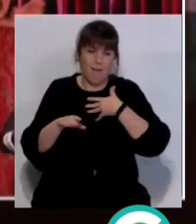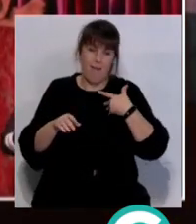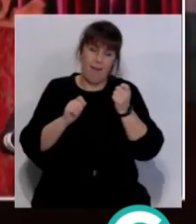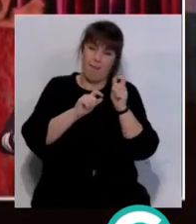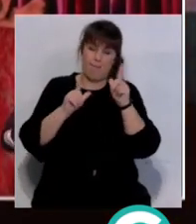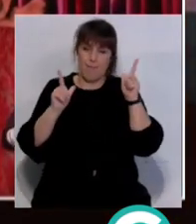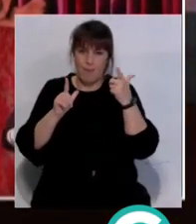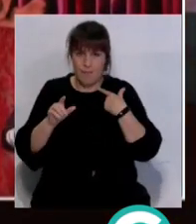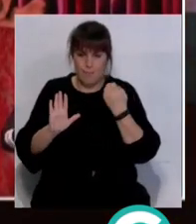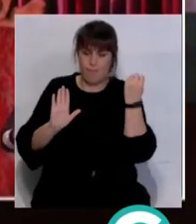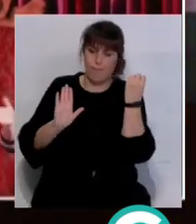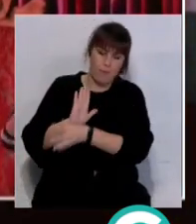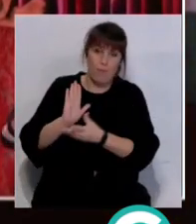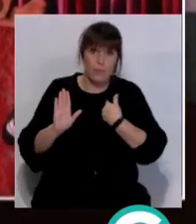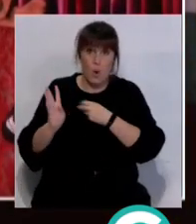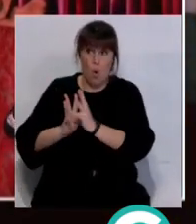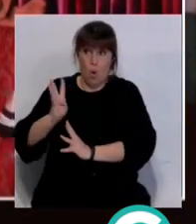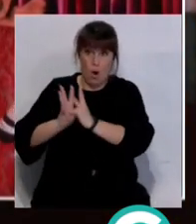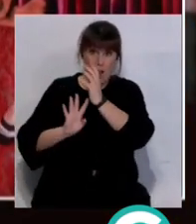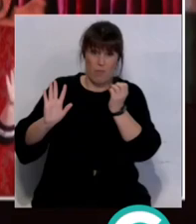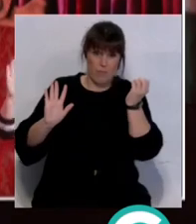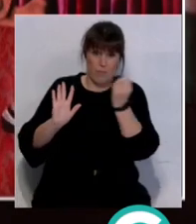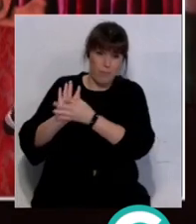gloria. Y echarían esa hoguera a los